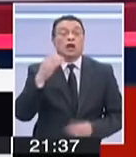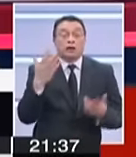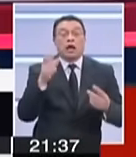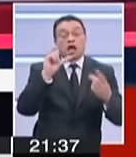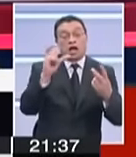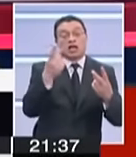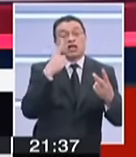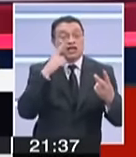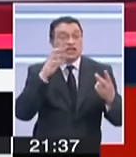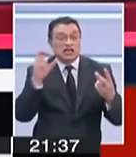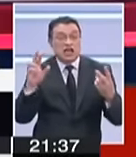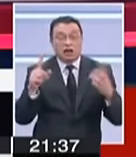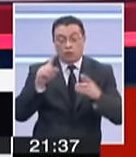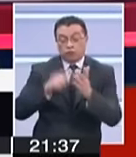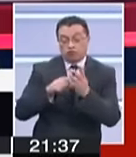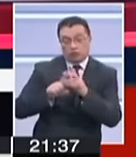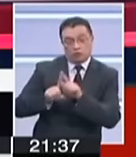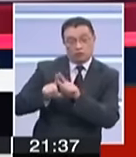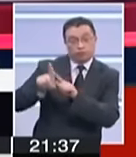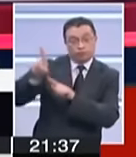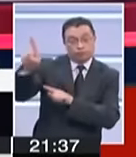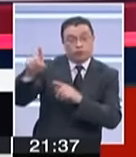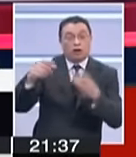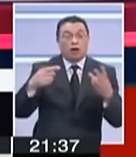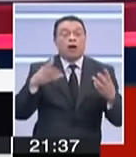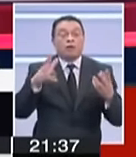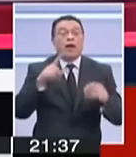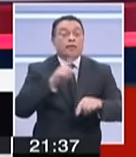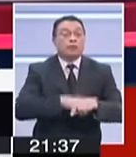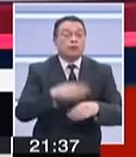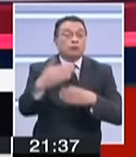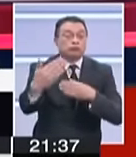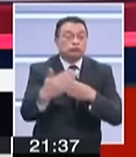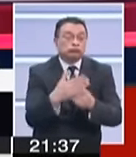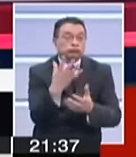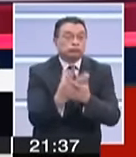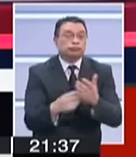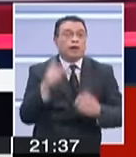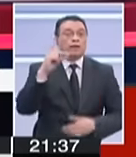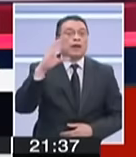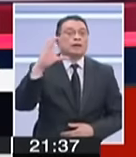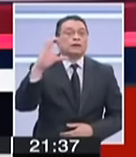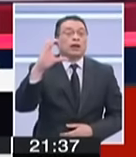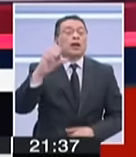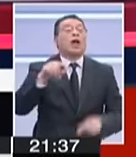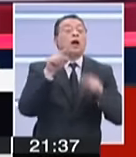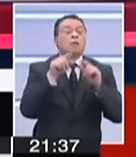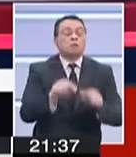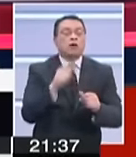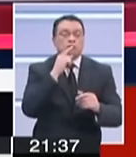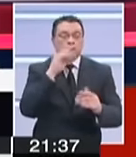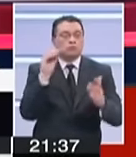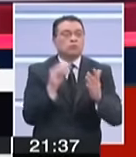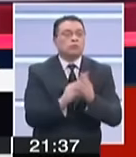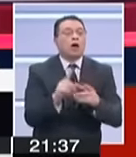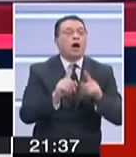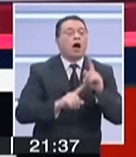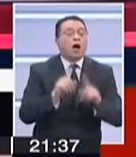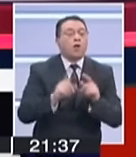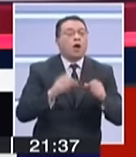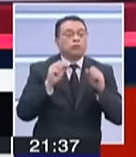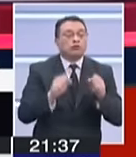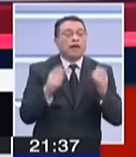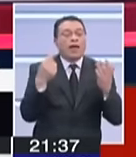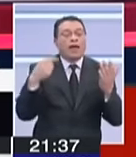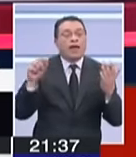Guiller encumbrado en las encuestas. ¿No se le está acabando el tiempo a la Democracia Cristiana para poder plantear, con alguna posibilidad de éxito,